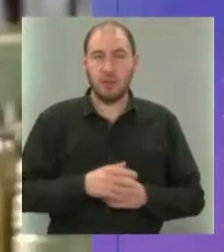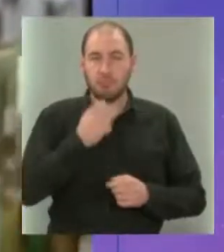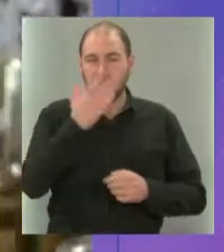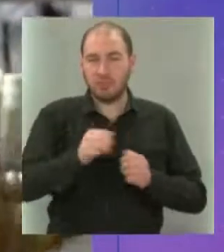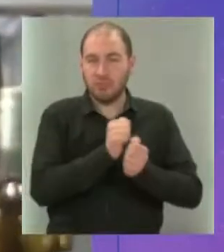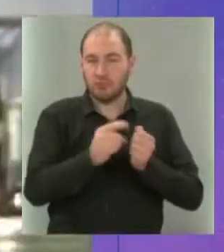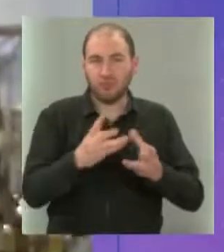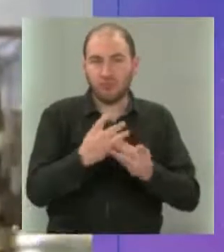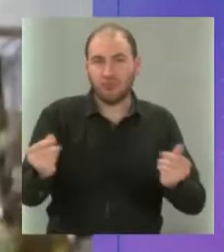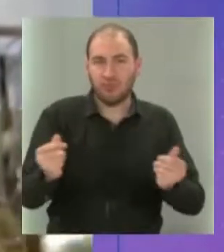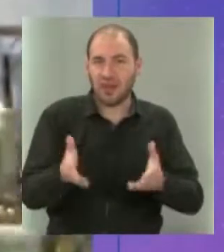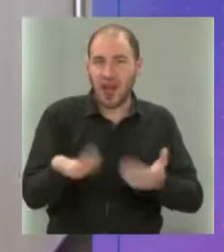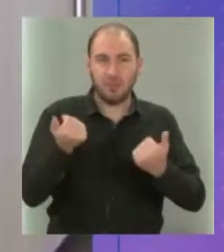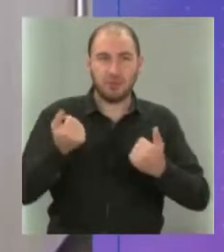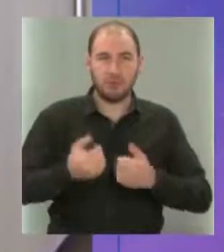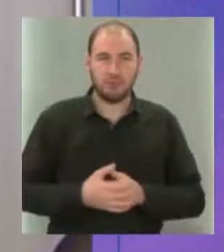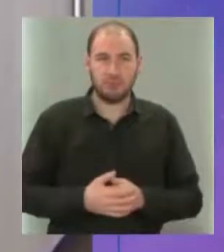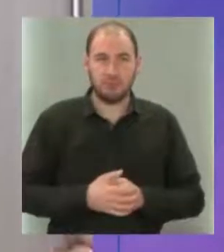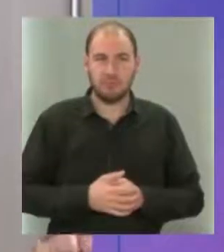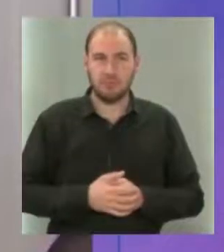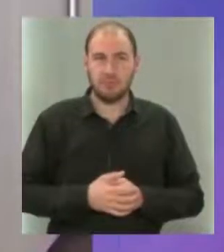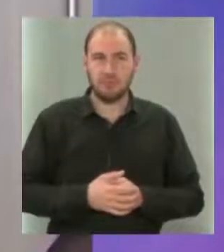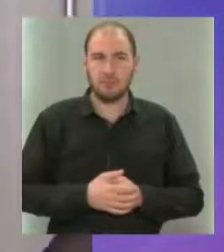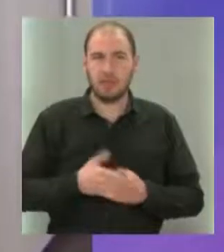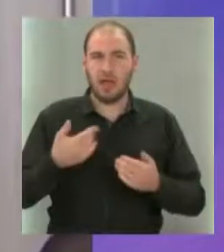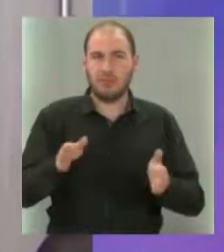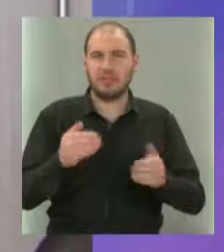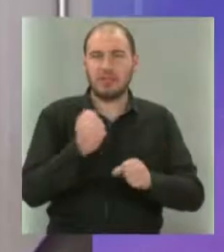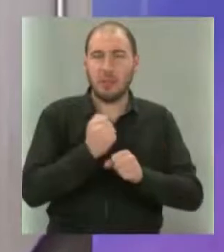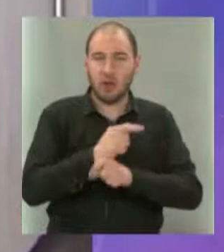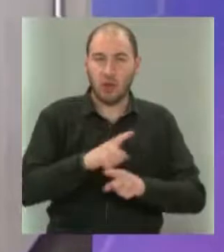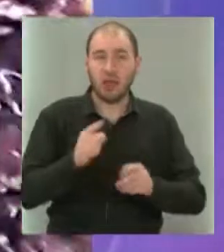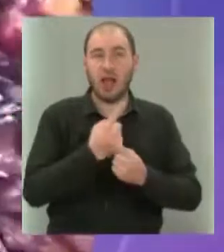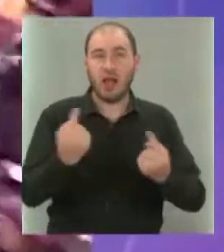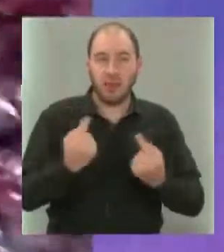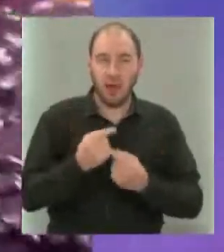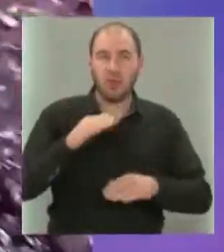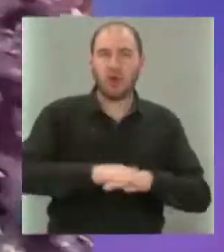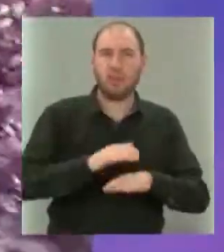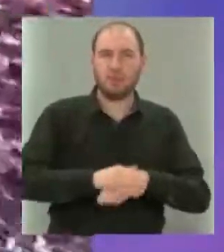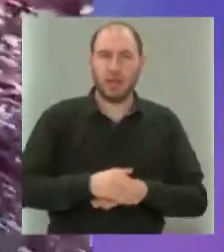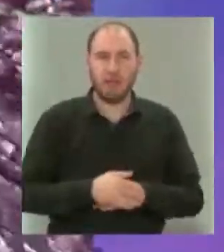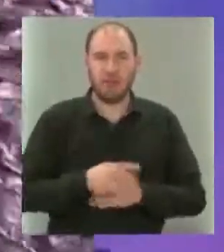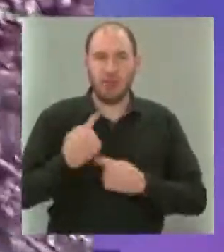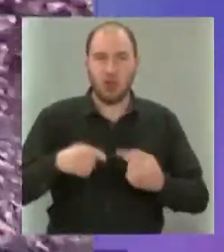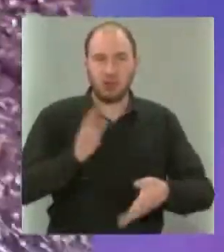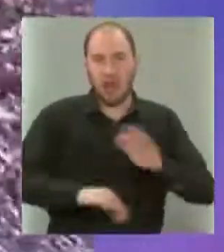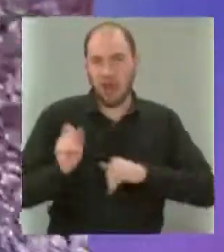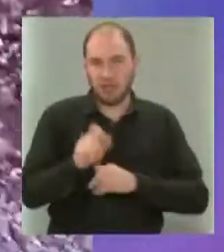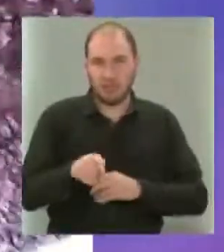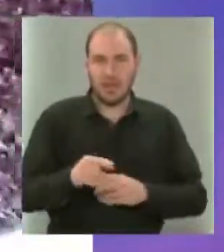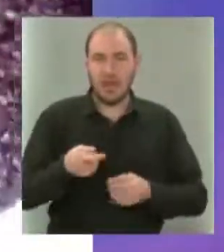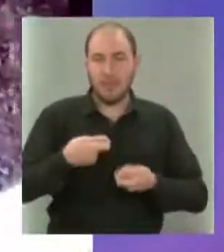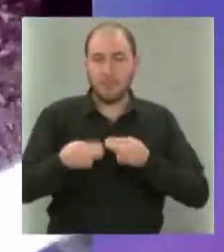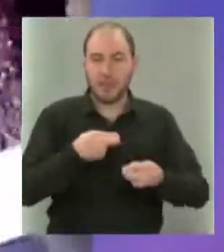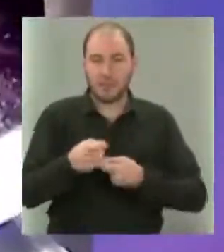productor desaparecería mucho más rápido. Libertad, que nos dejen trabajar y que cada uno sea responsable de lo que hace. El